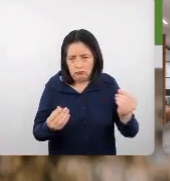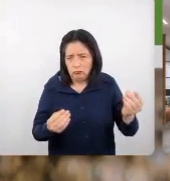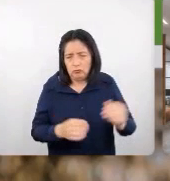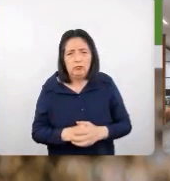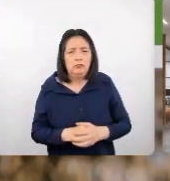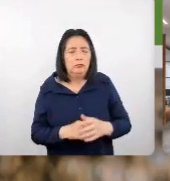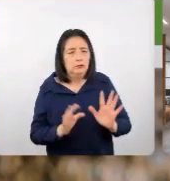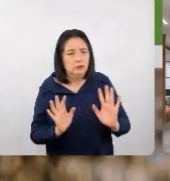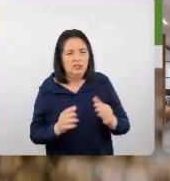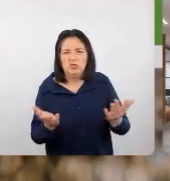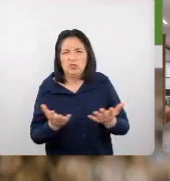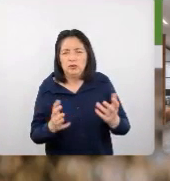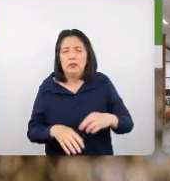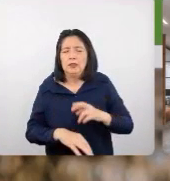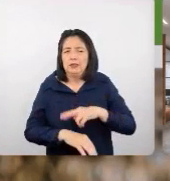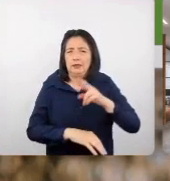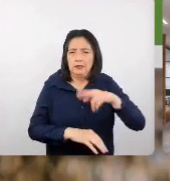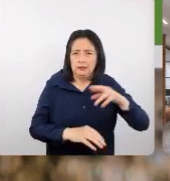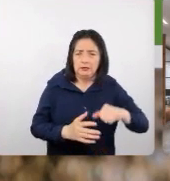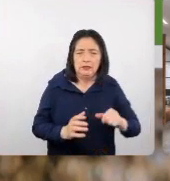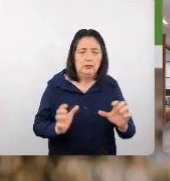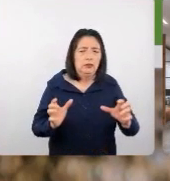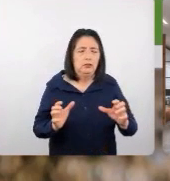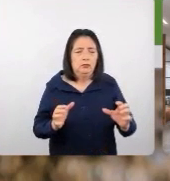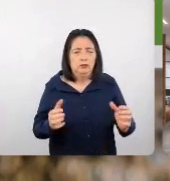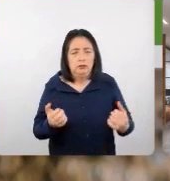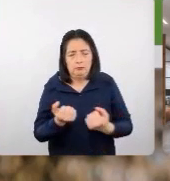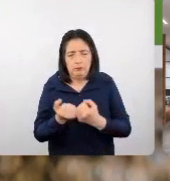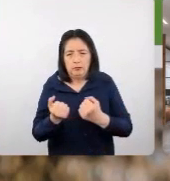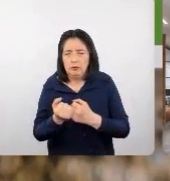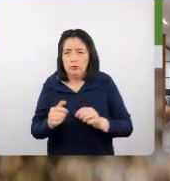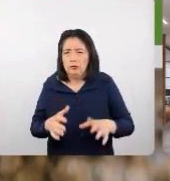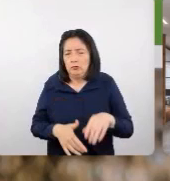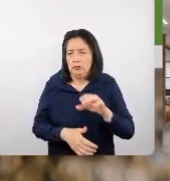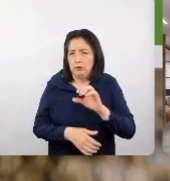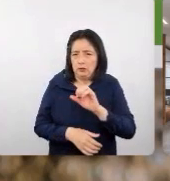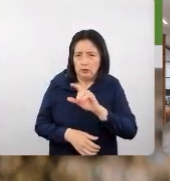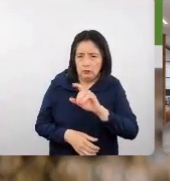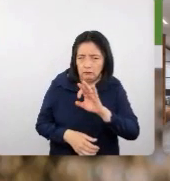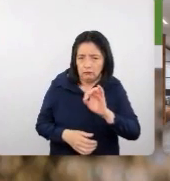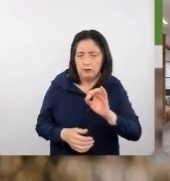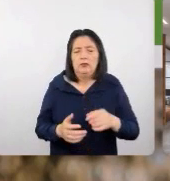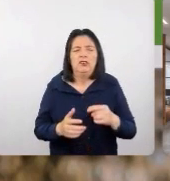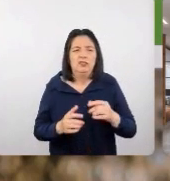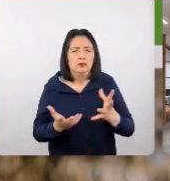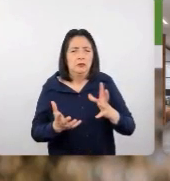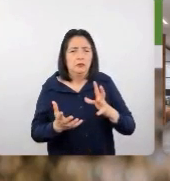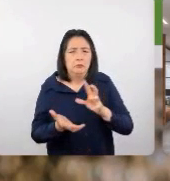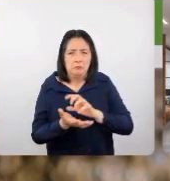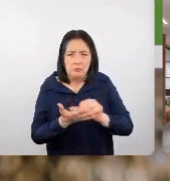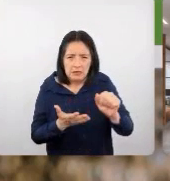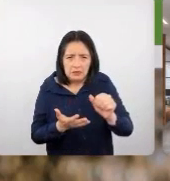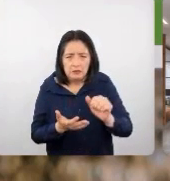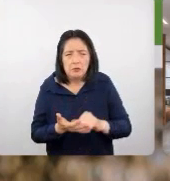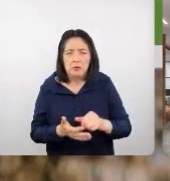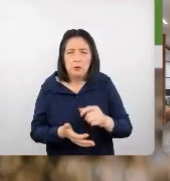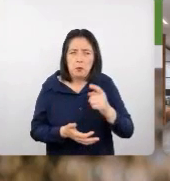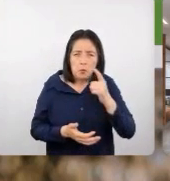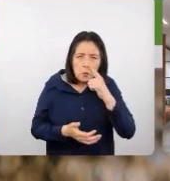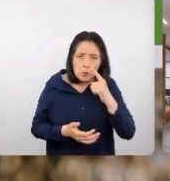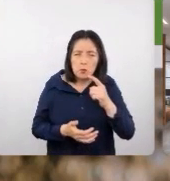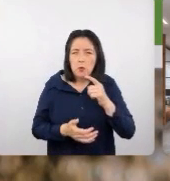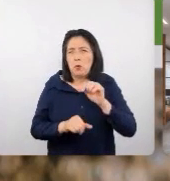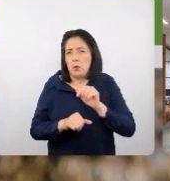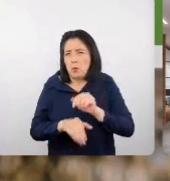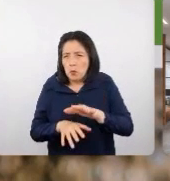Sobre todo en la región del Consejo de Cooperación del Golfo, tienen que tener en cuenta que los meses de junio, julio